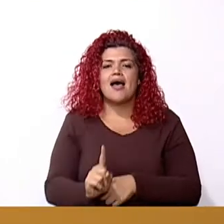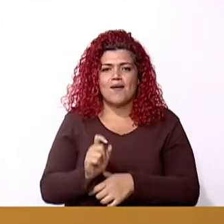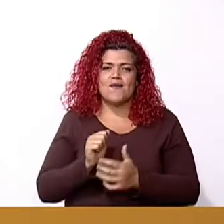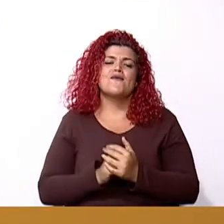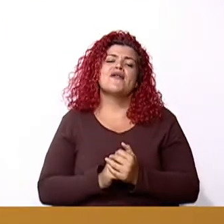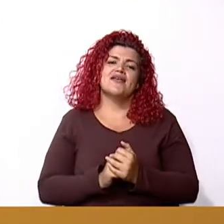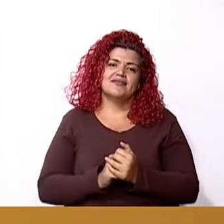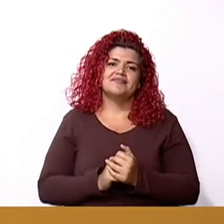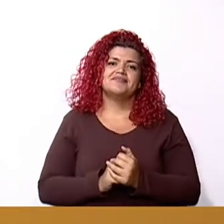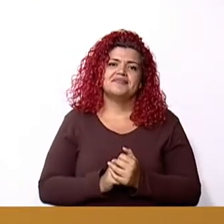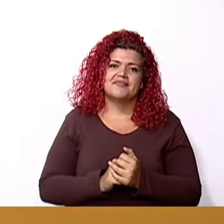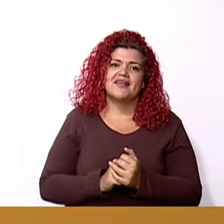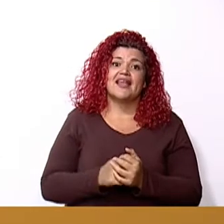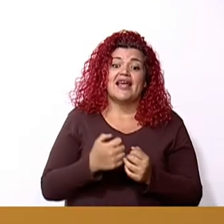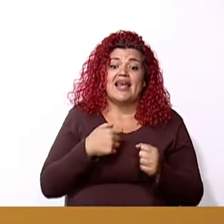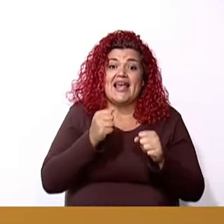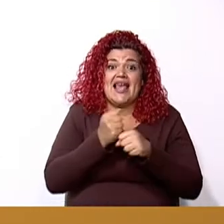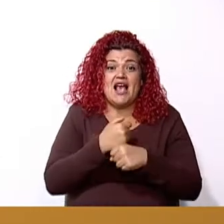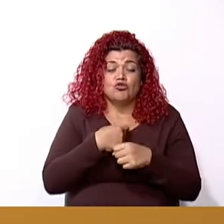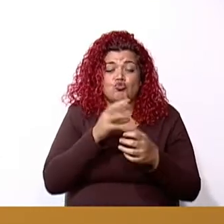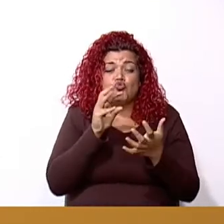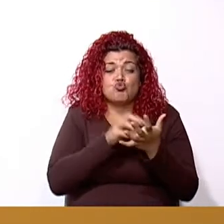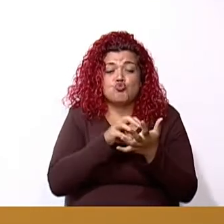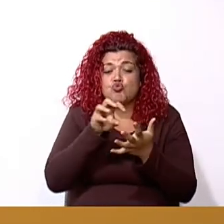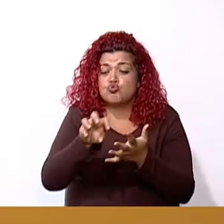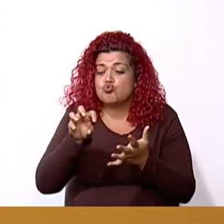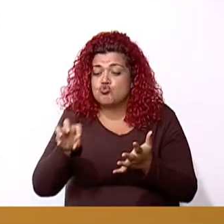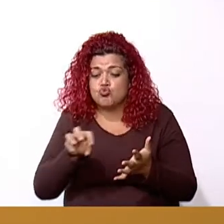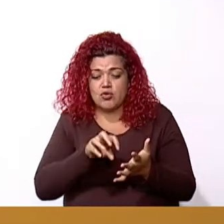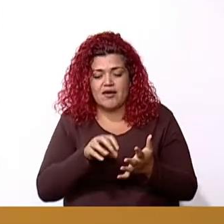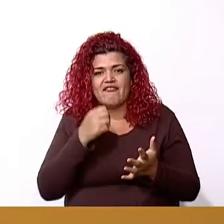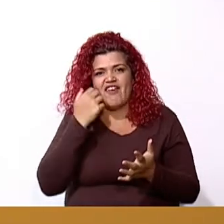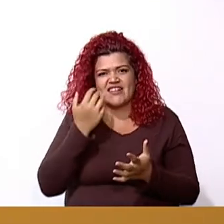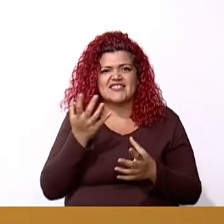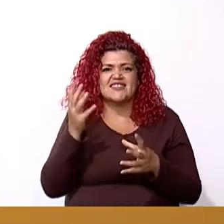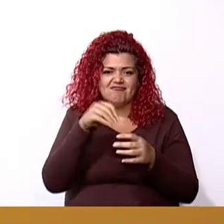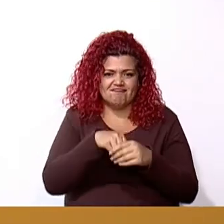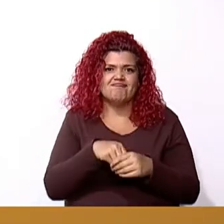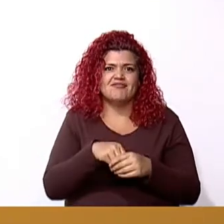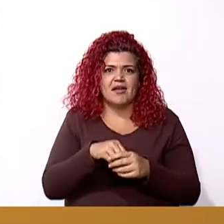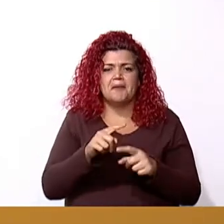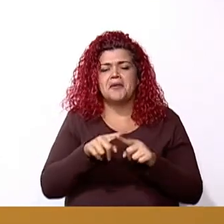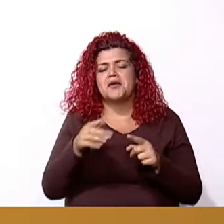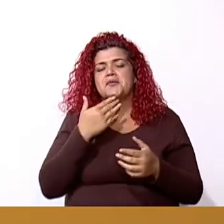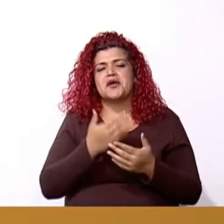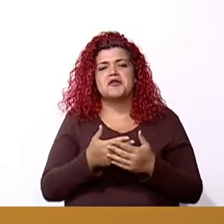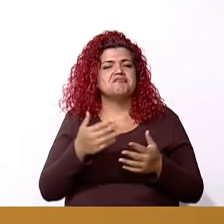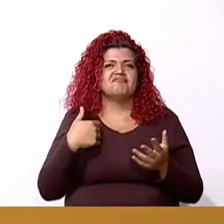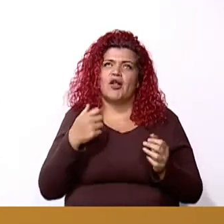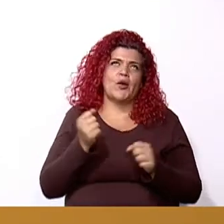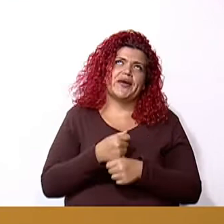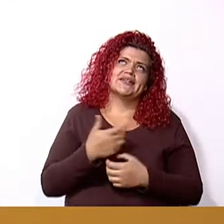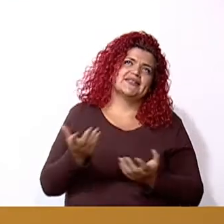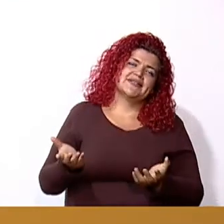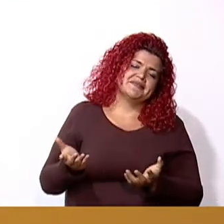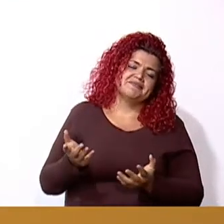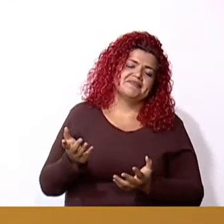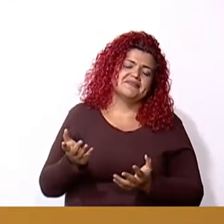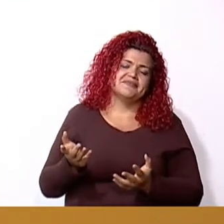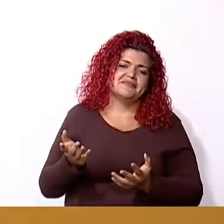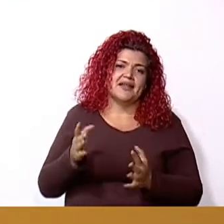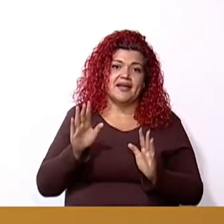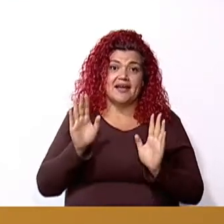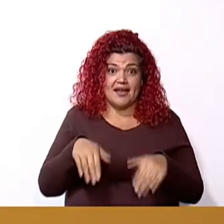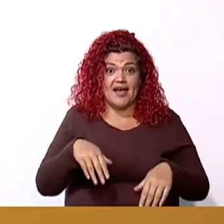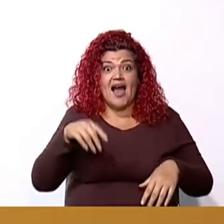las botas. Hacer los pequeños grupitos y colocarlos adentro. Pero bueno, ya no lo hice ni modo. Por cierto,